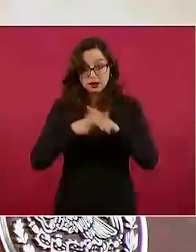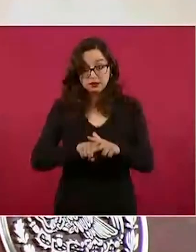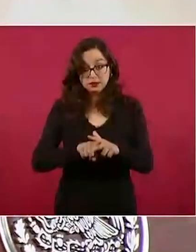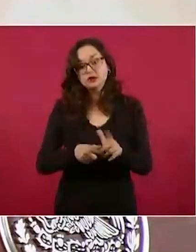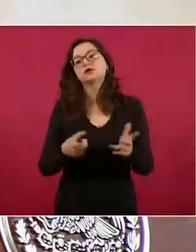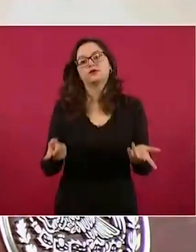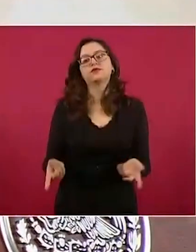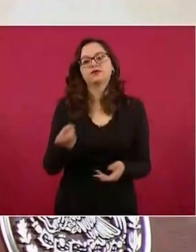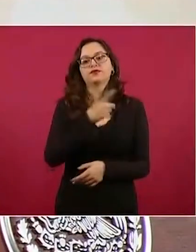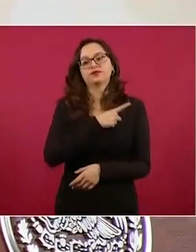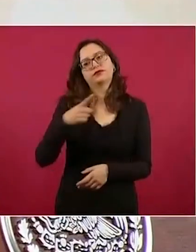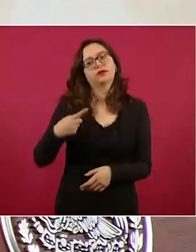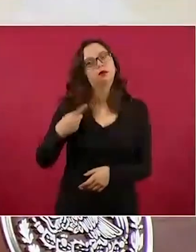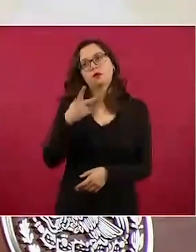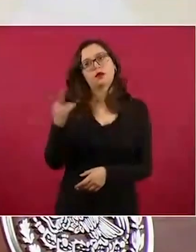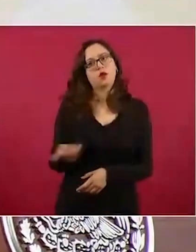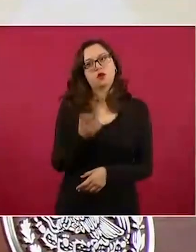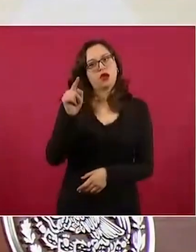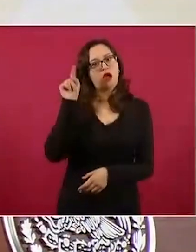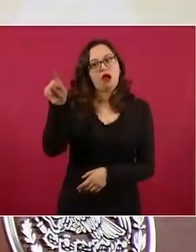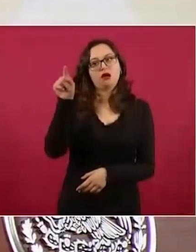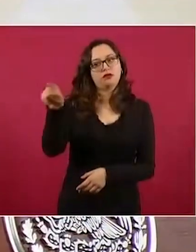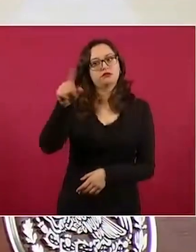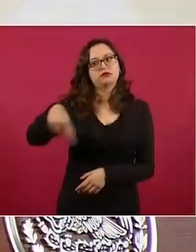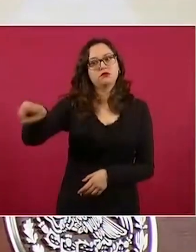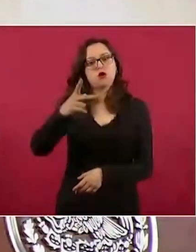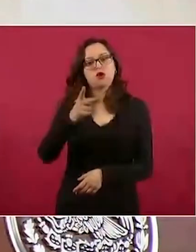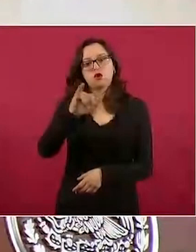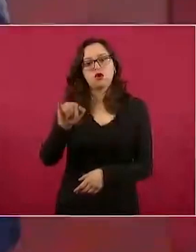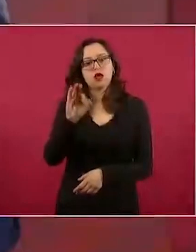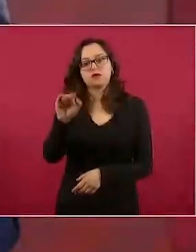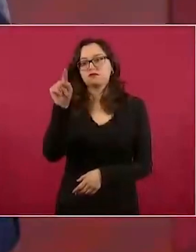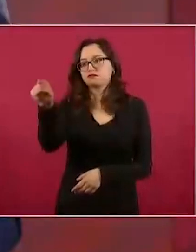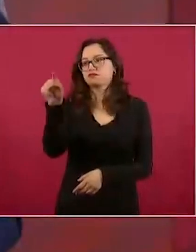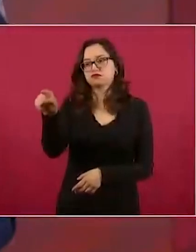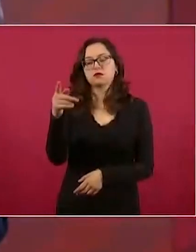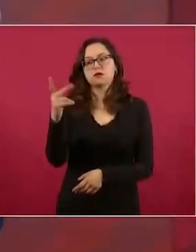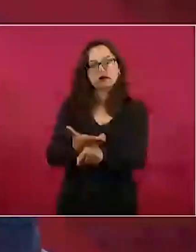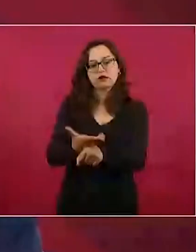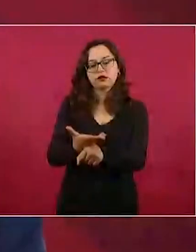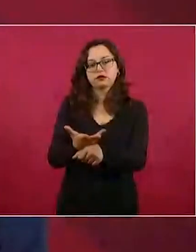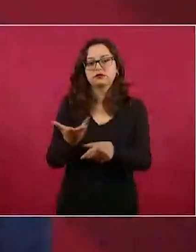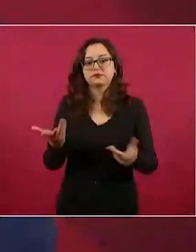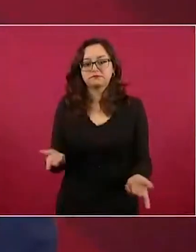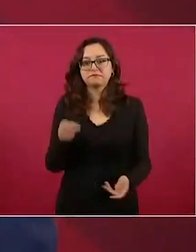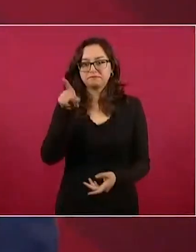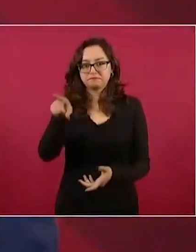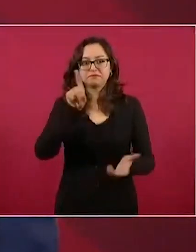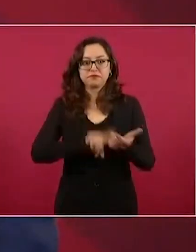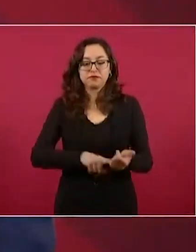informara el Poder Judicial. Y también decirles que le tengo mucha confianza al